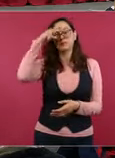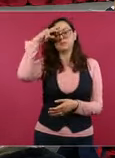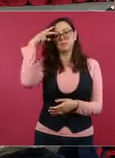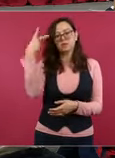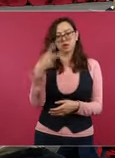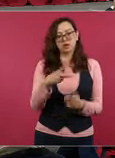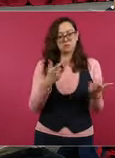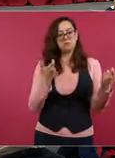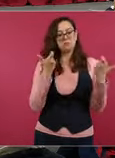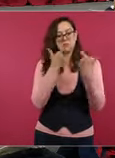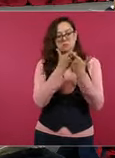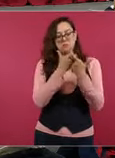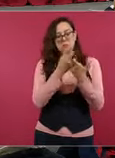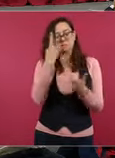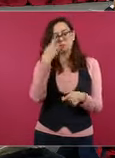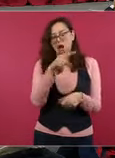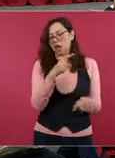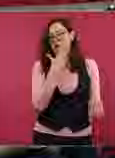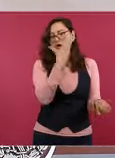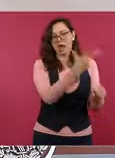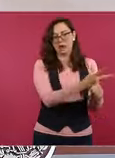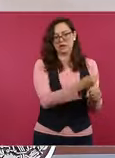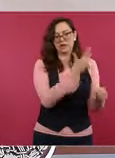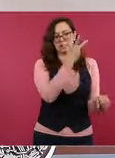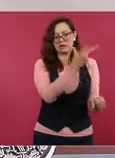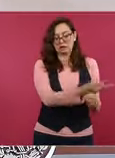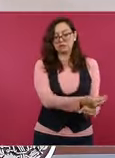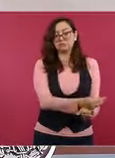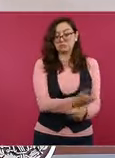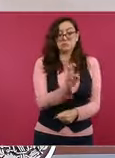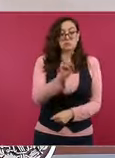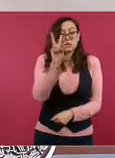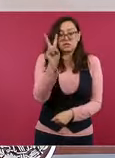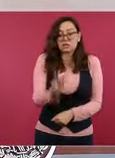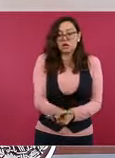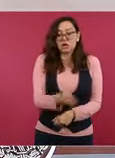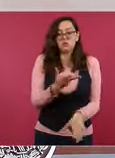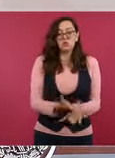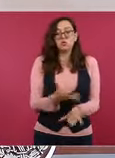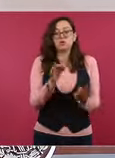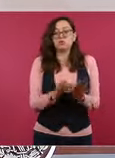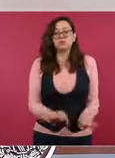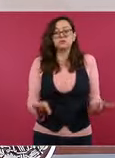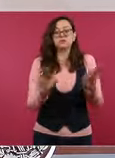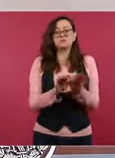y fue una importante obra que no se vio